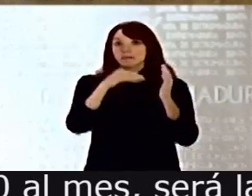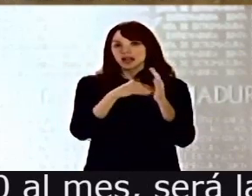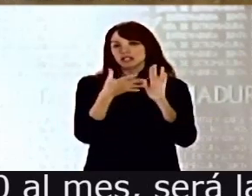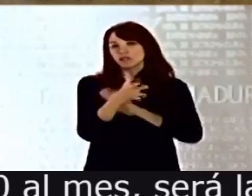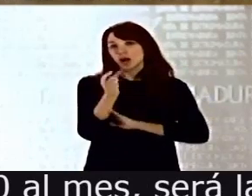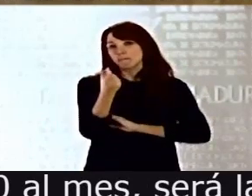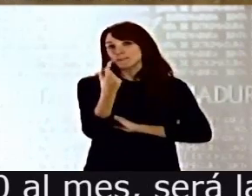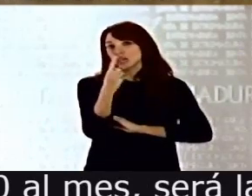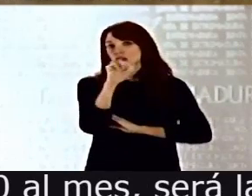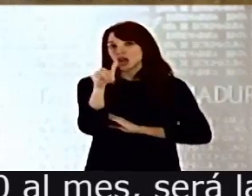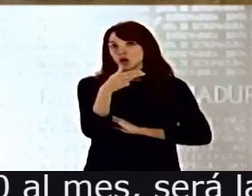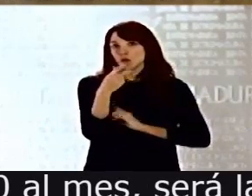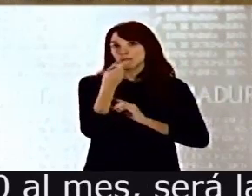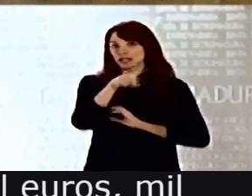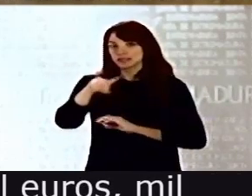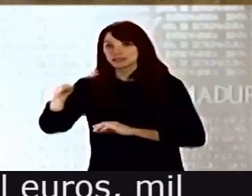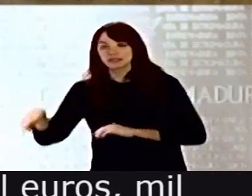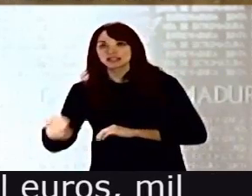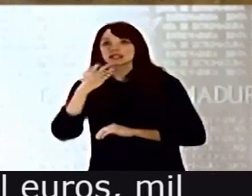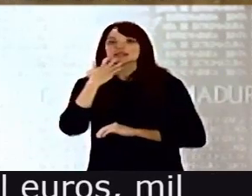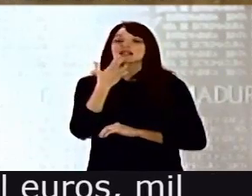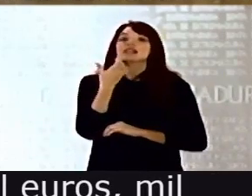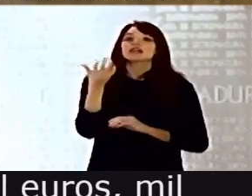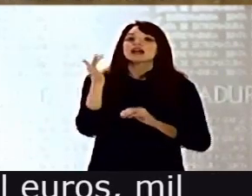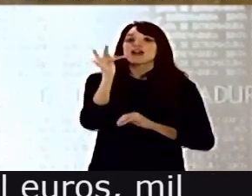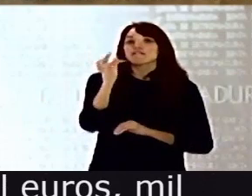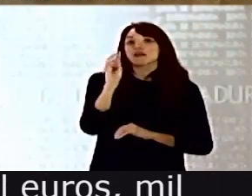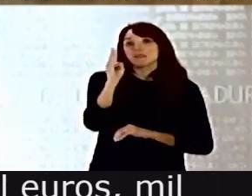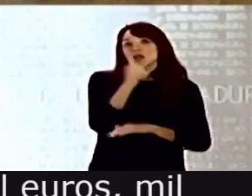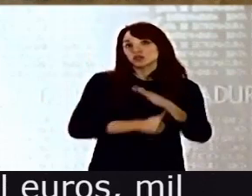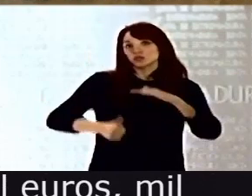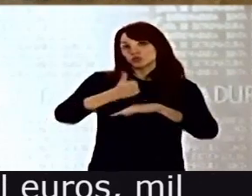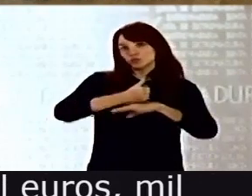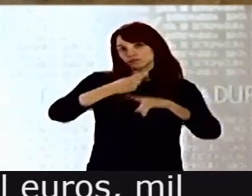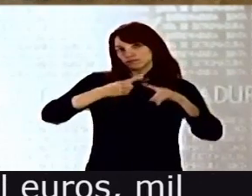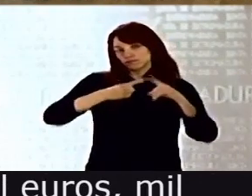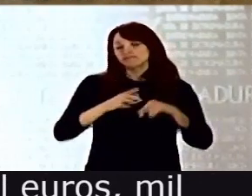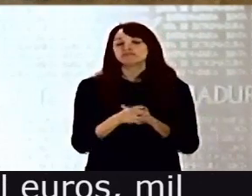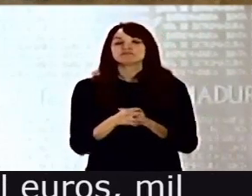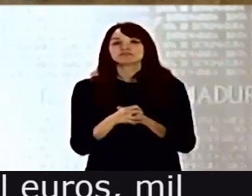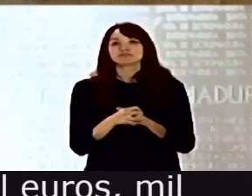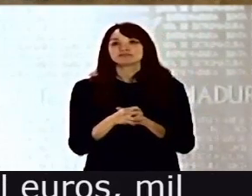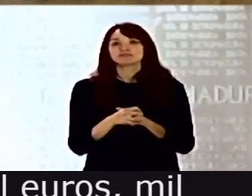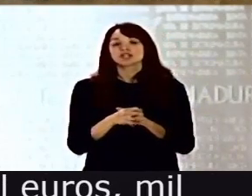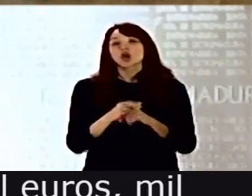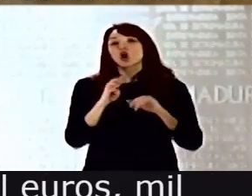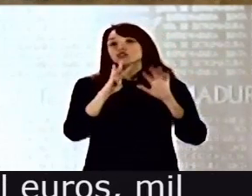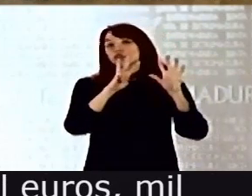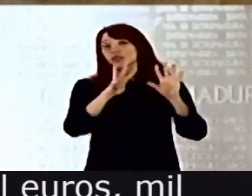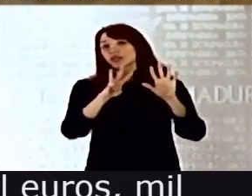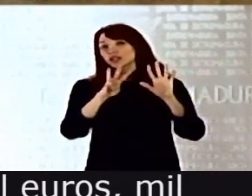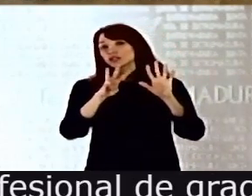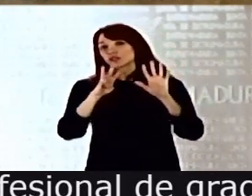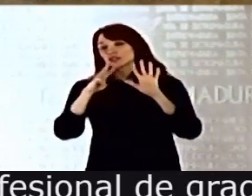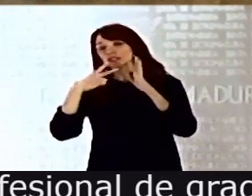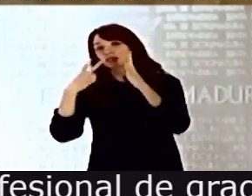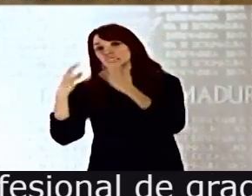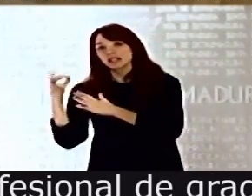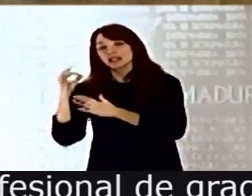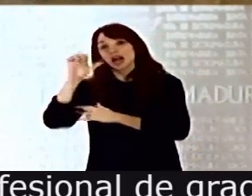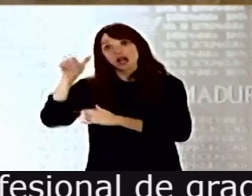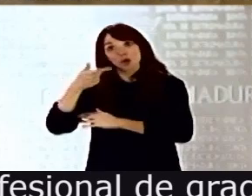al mes para los titulados en formación profesional de grado superior y 12.000 euros, 860 euros al mes